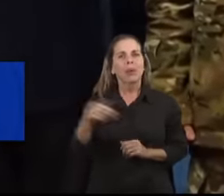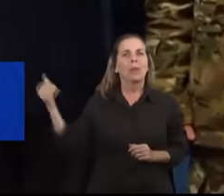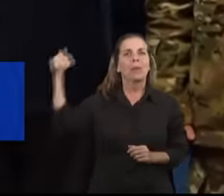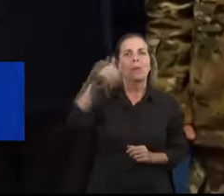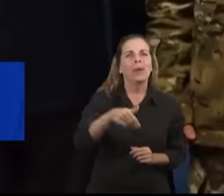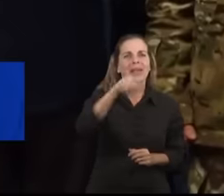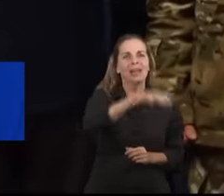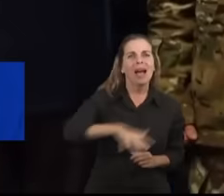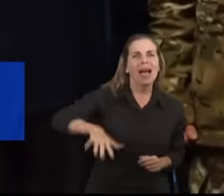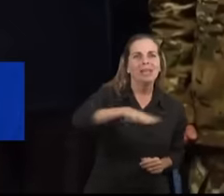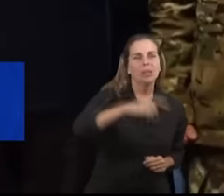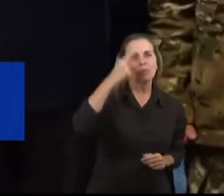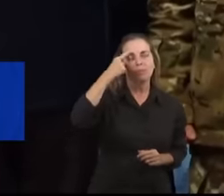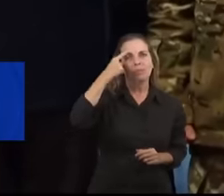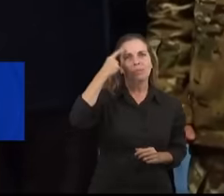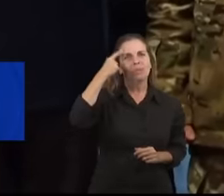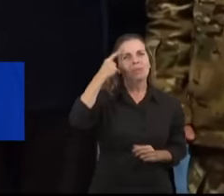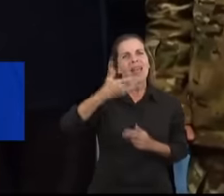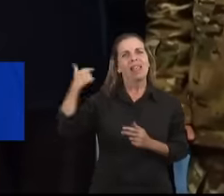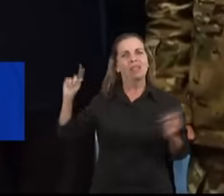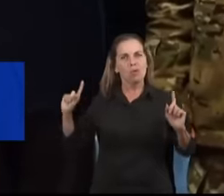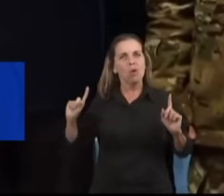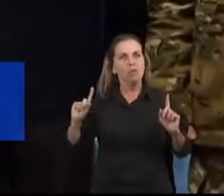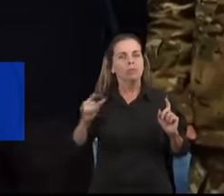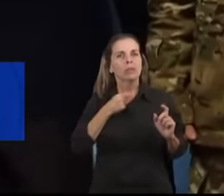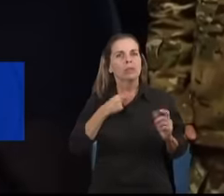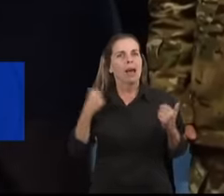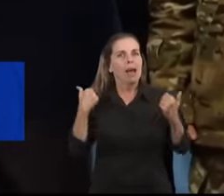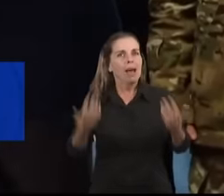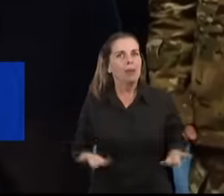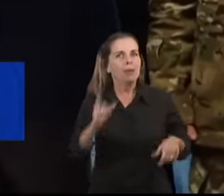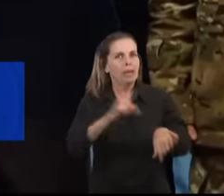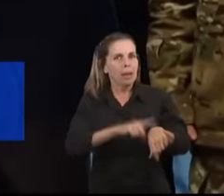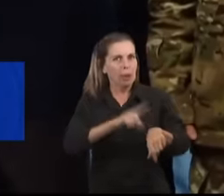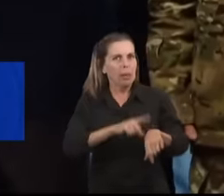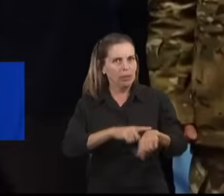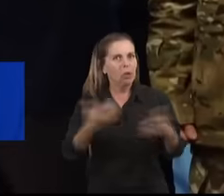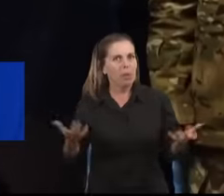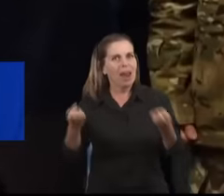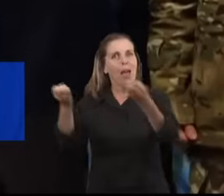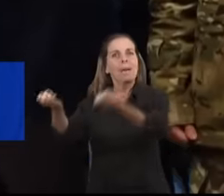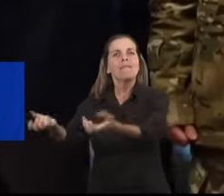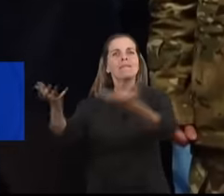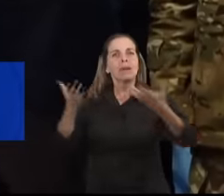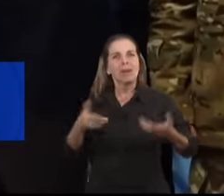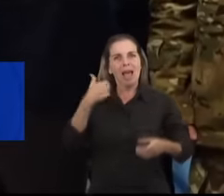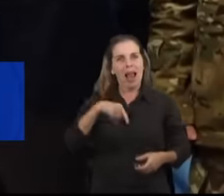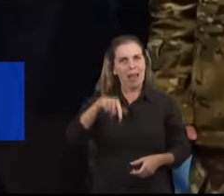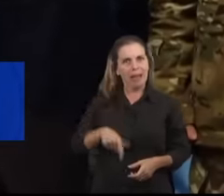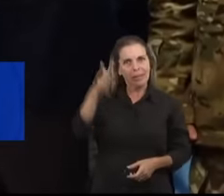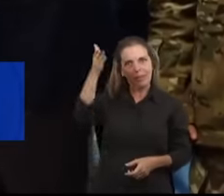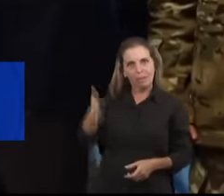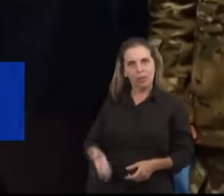en principio, no queríamos dejar de aprovechar la ocasión para darle un fuerte bienvenida a la Argentina a la General